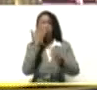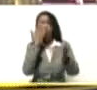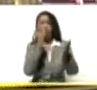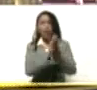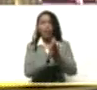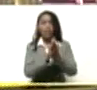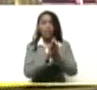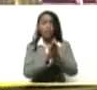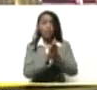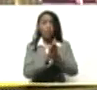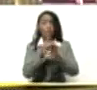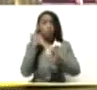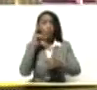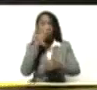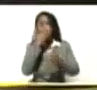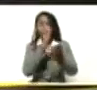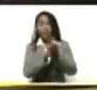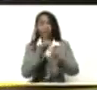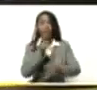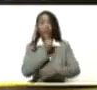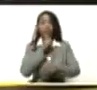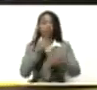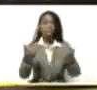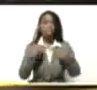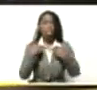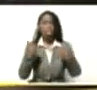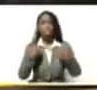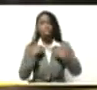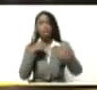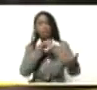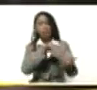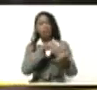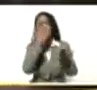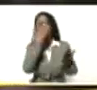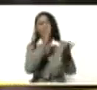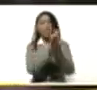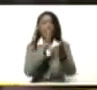los entuertos que hemos enfrentado, de la guerra que hemos enfrentado.